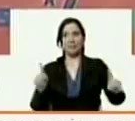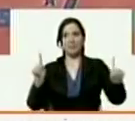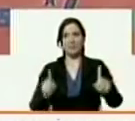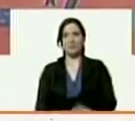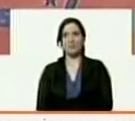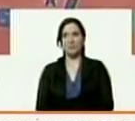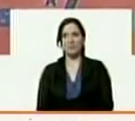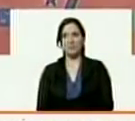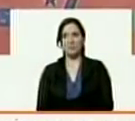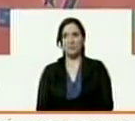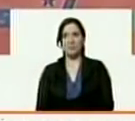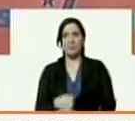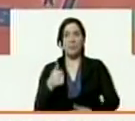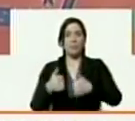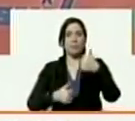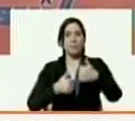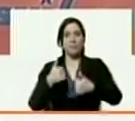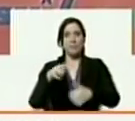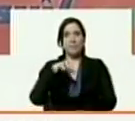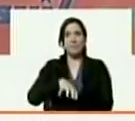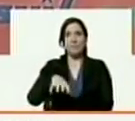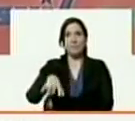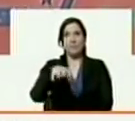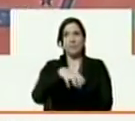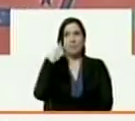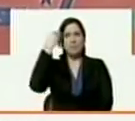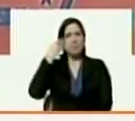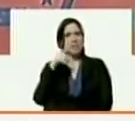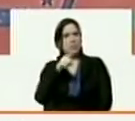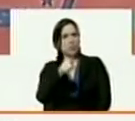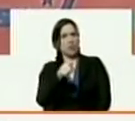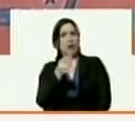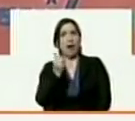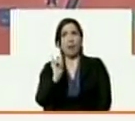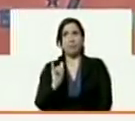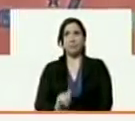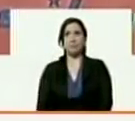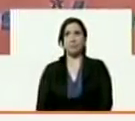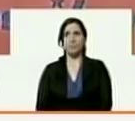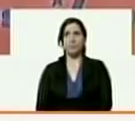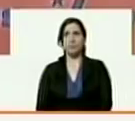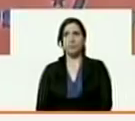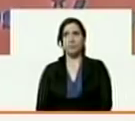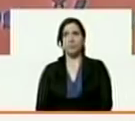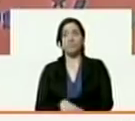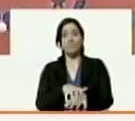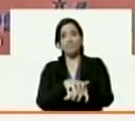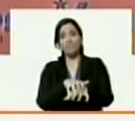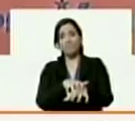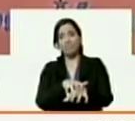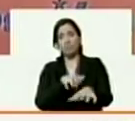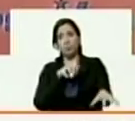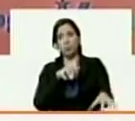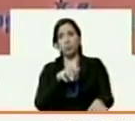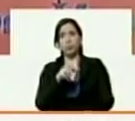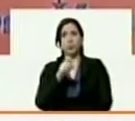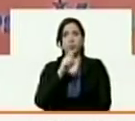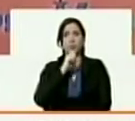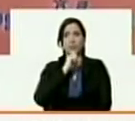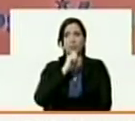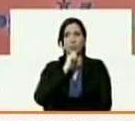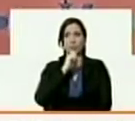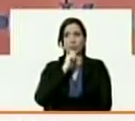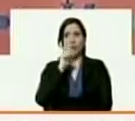qué estados cree usted que existe mayor dificultad para alcanzar